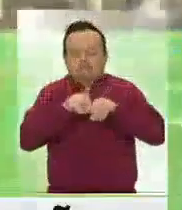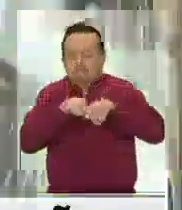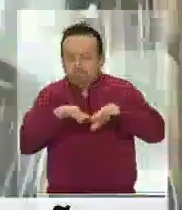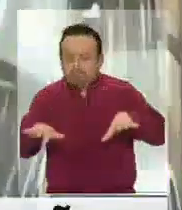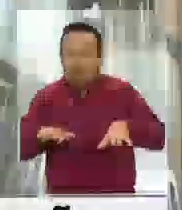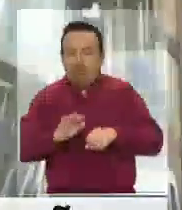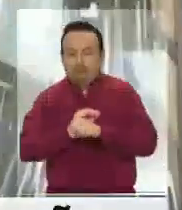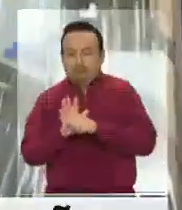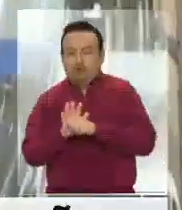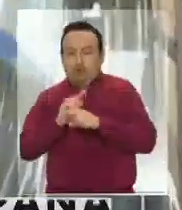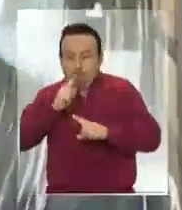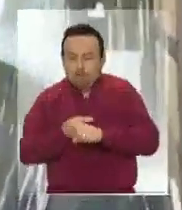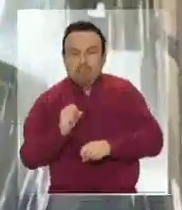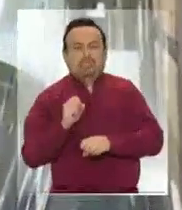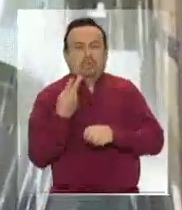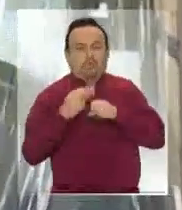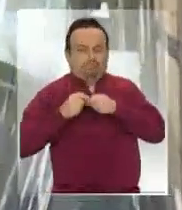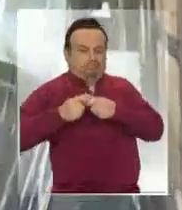en ese país.